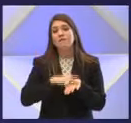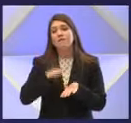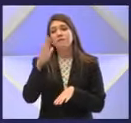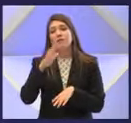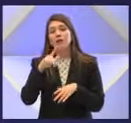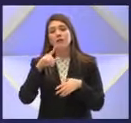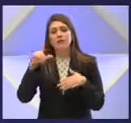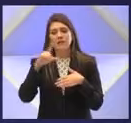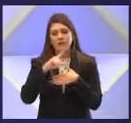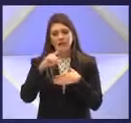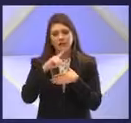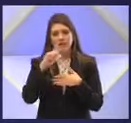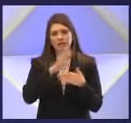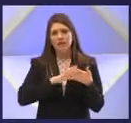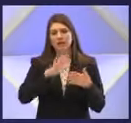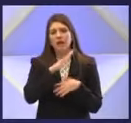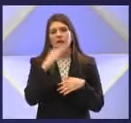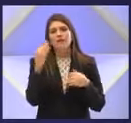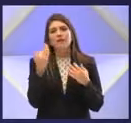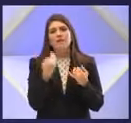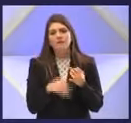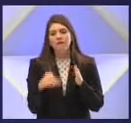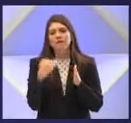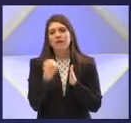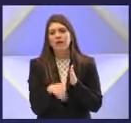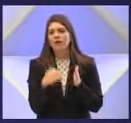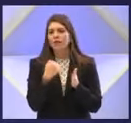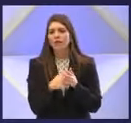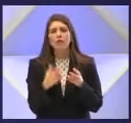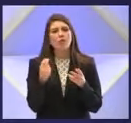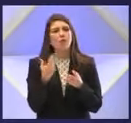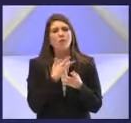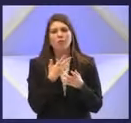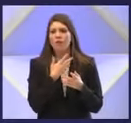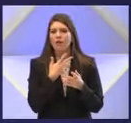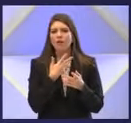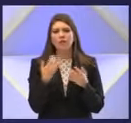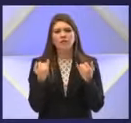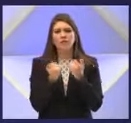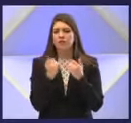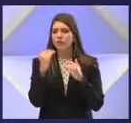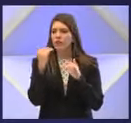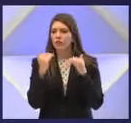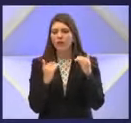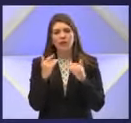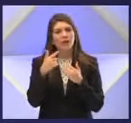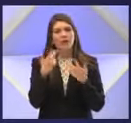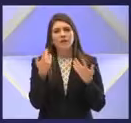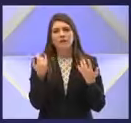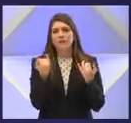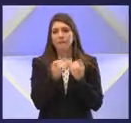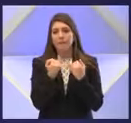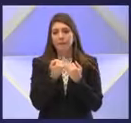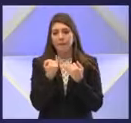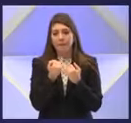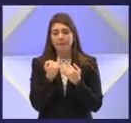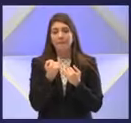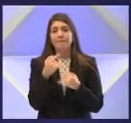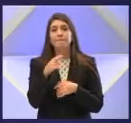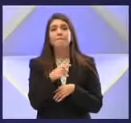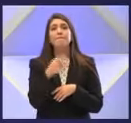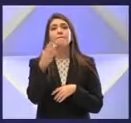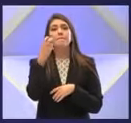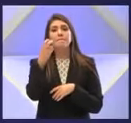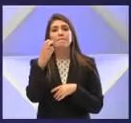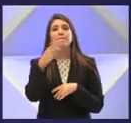de accesos y hay una desigualdad enorme y ahí no tanto en américa latina' de